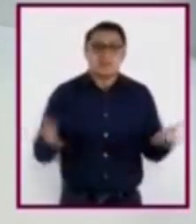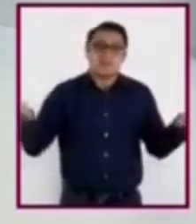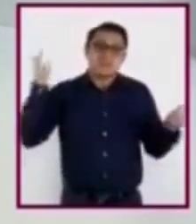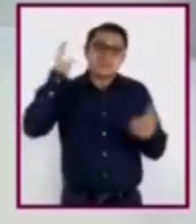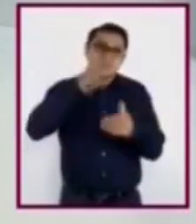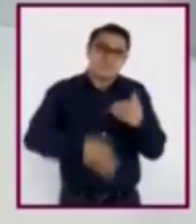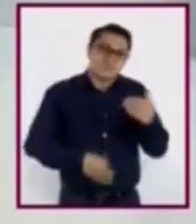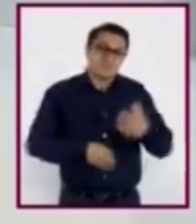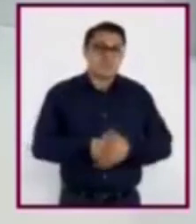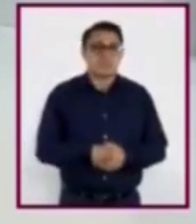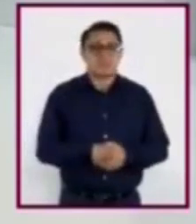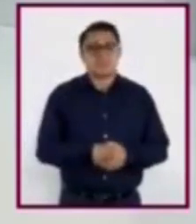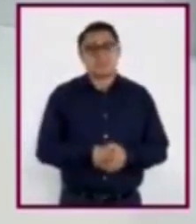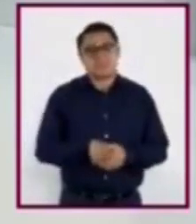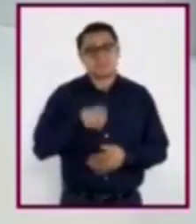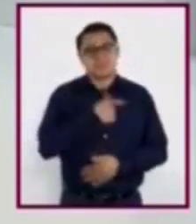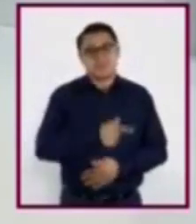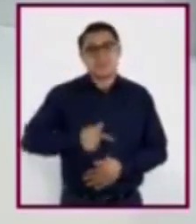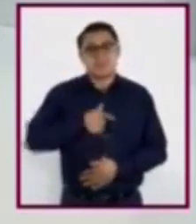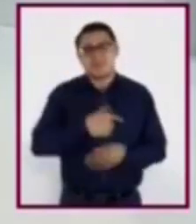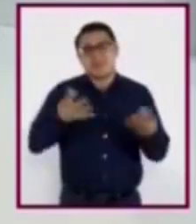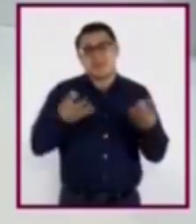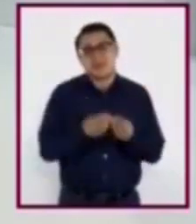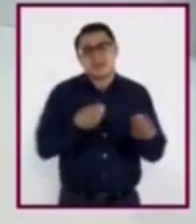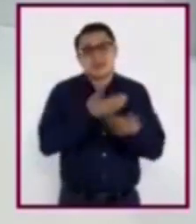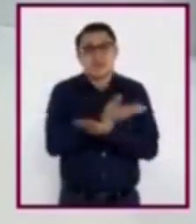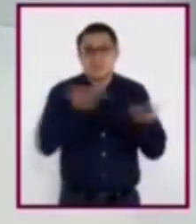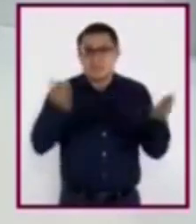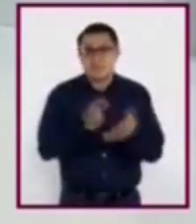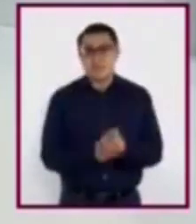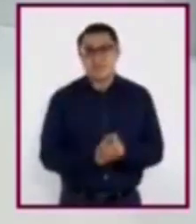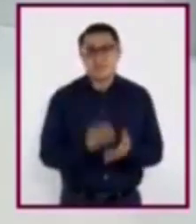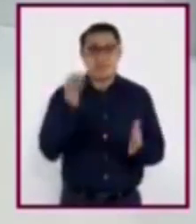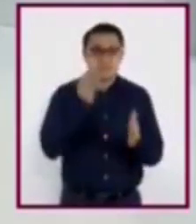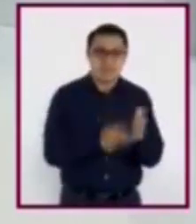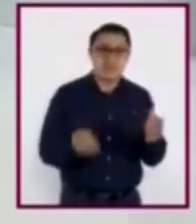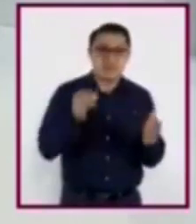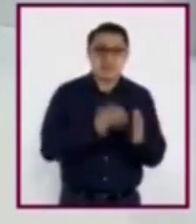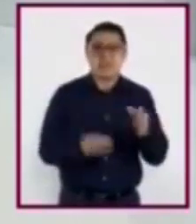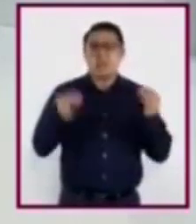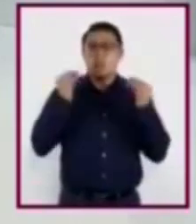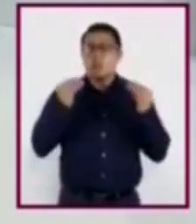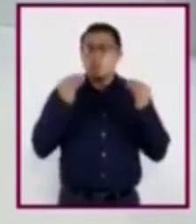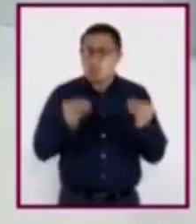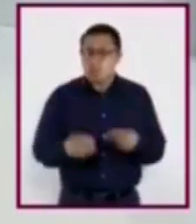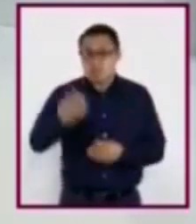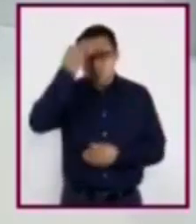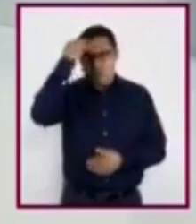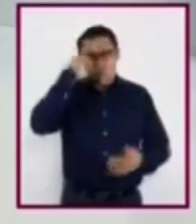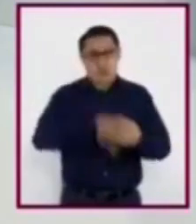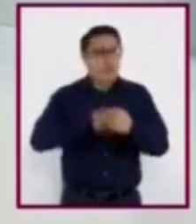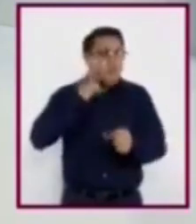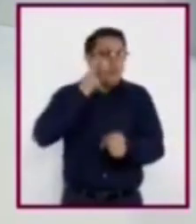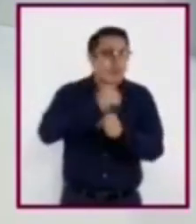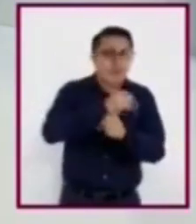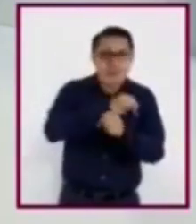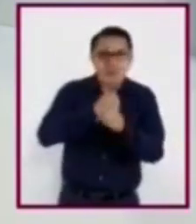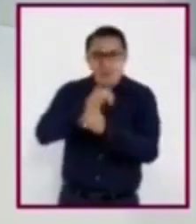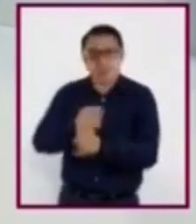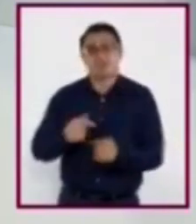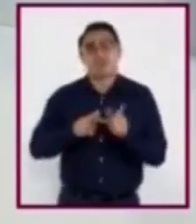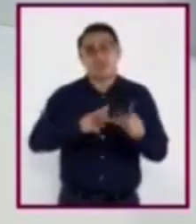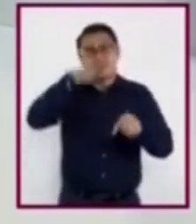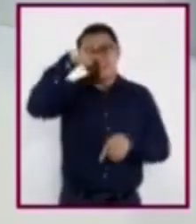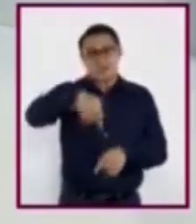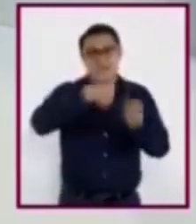Terminamos. Ha sido un gusto trabajar con ustedes. Aún les queda mucho por explorar y descubrir, así que sigan aquí en